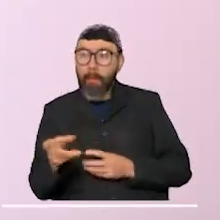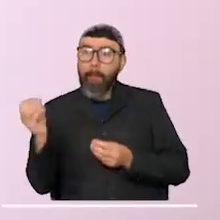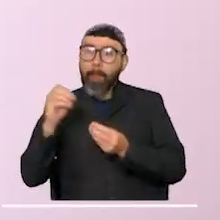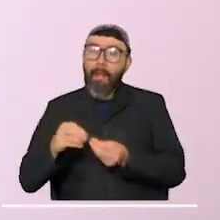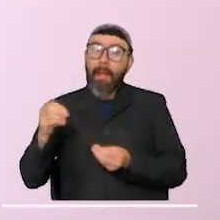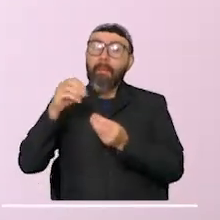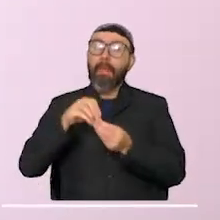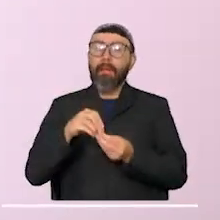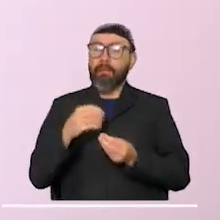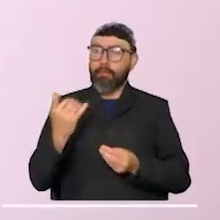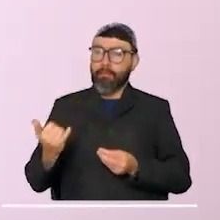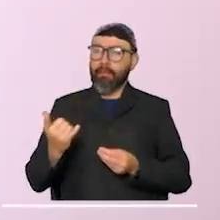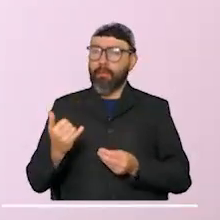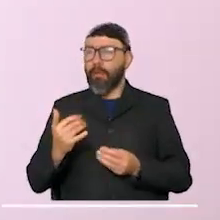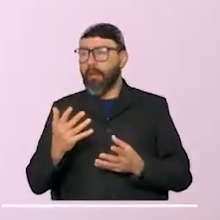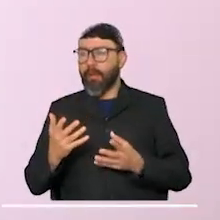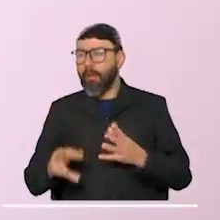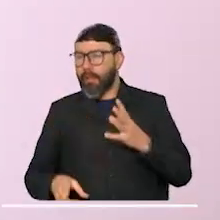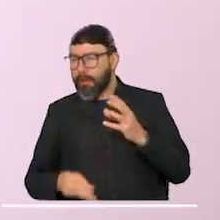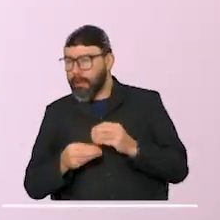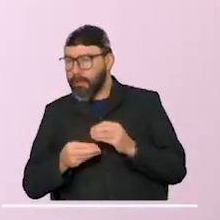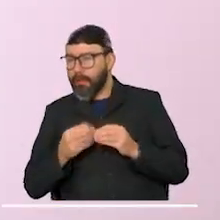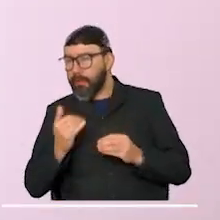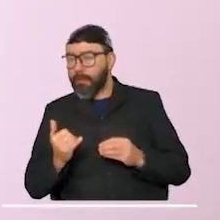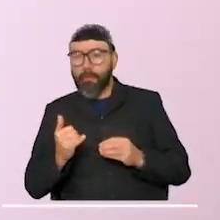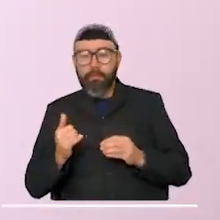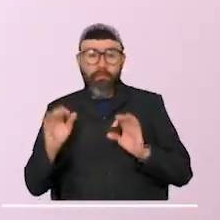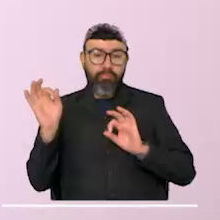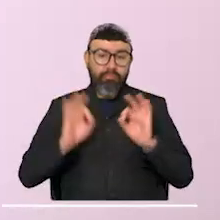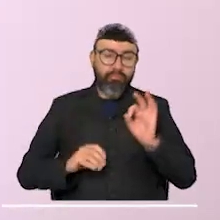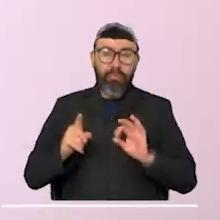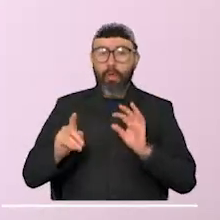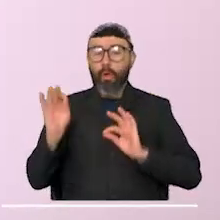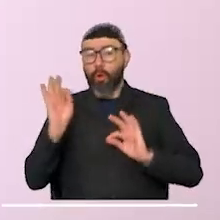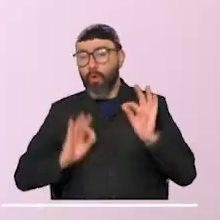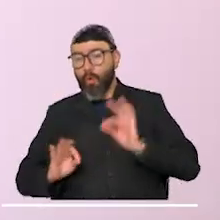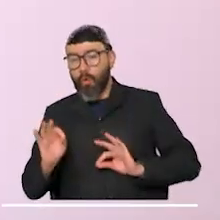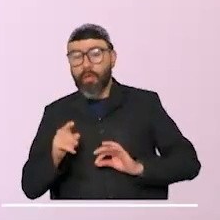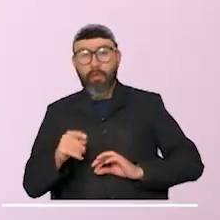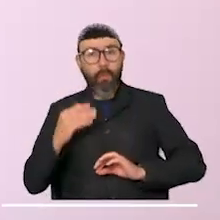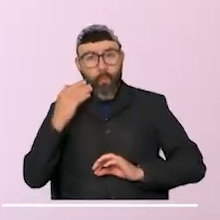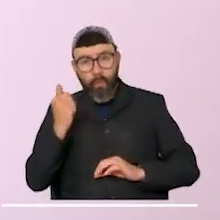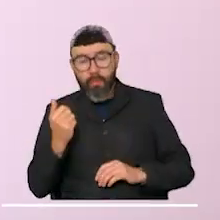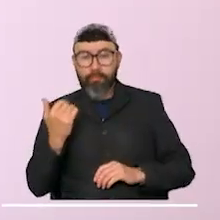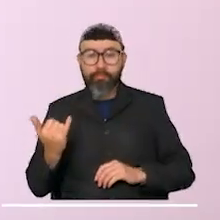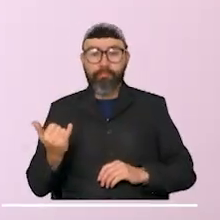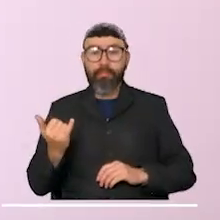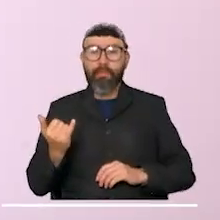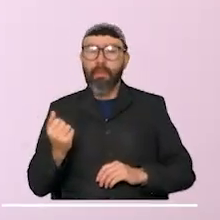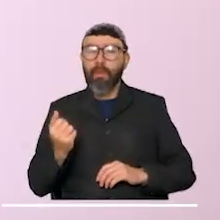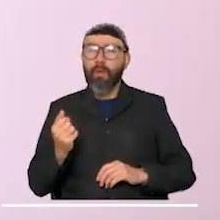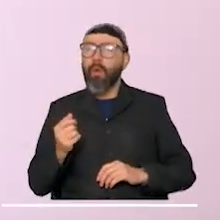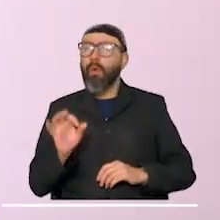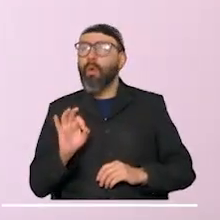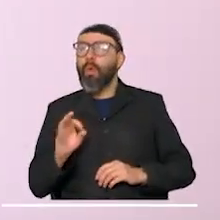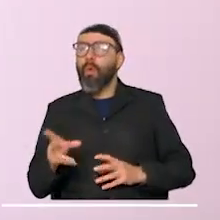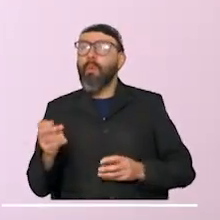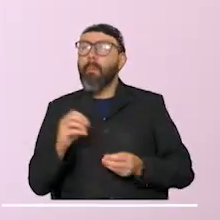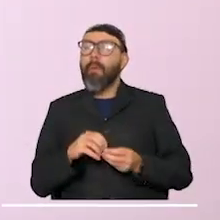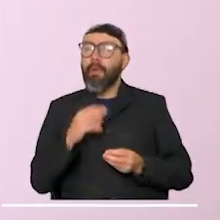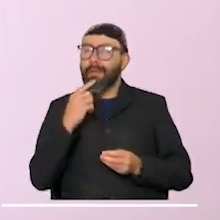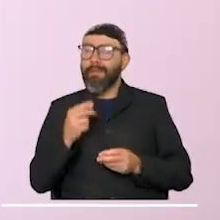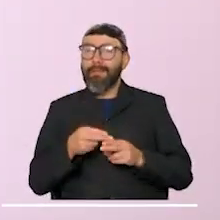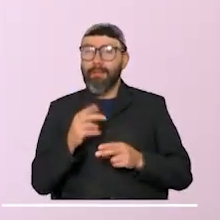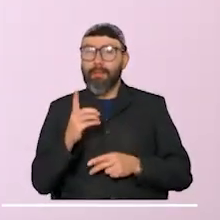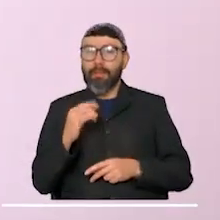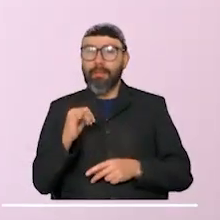existe complementar Entonces los métodos hormonales en las mujeres Existirá Entonces otro método por ejemplo como el disco que